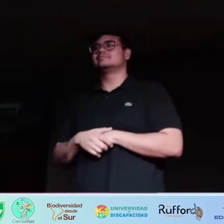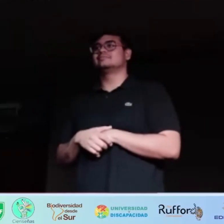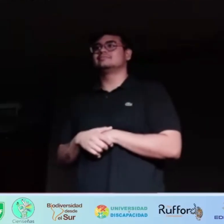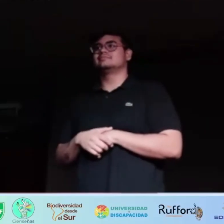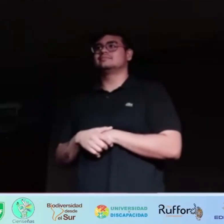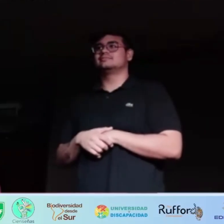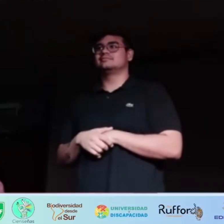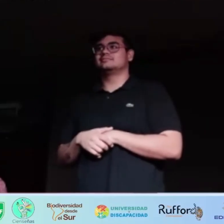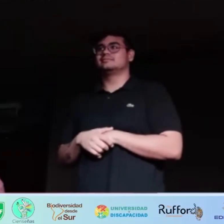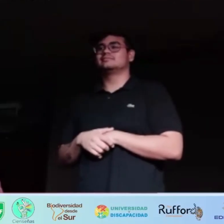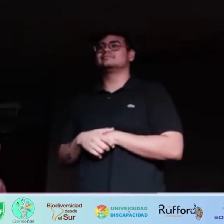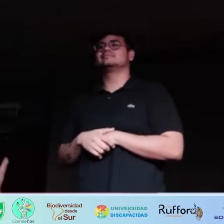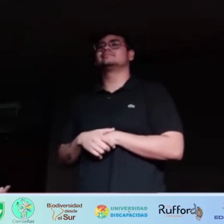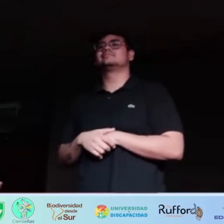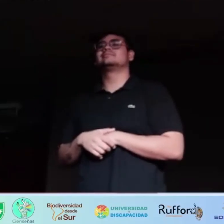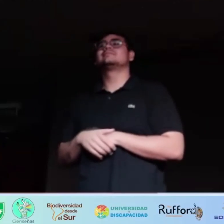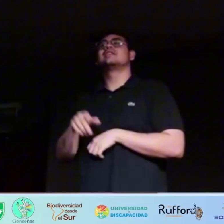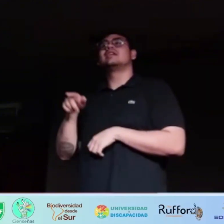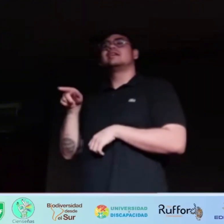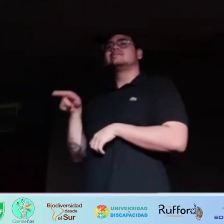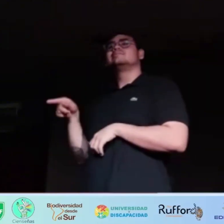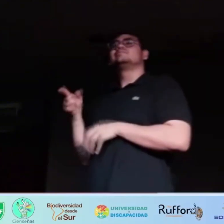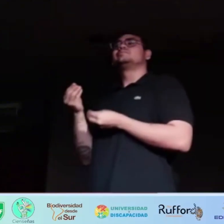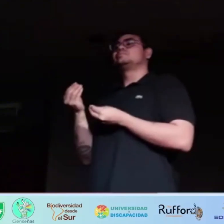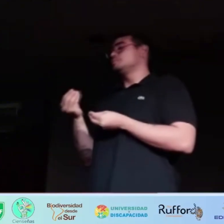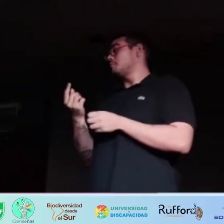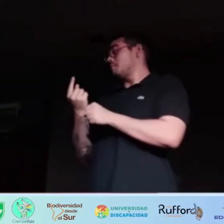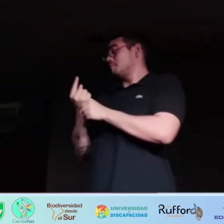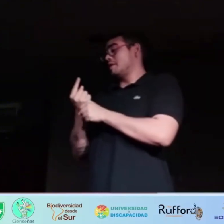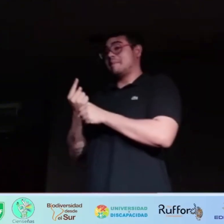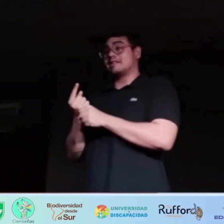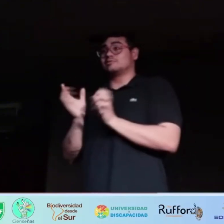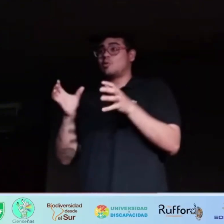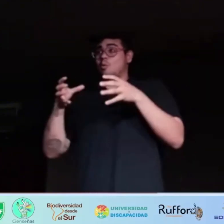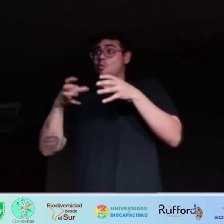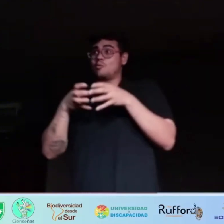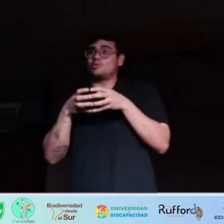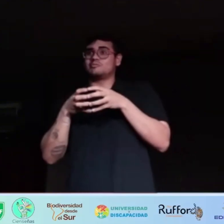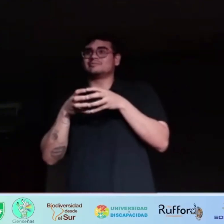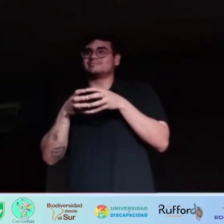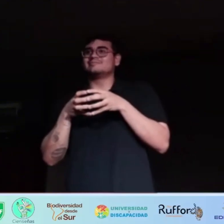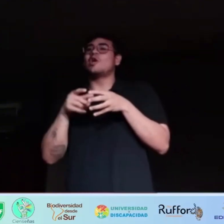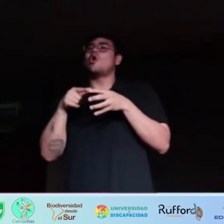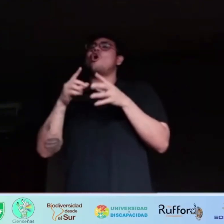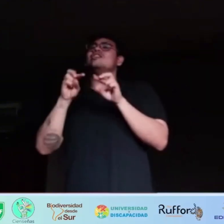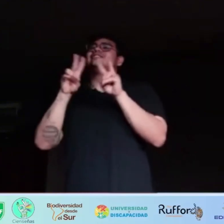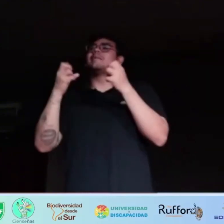Bueno, Ansur, esa es una primera parte, hemos avanzado en el concepto de fuerza un